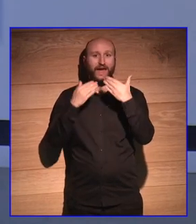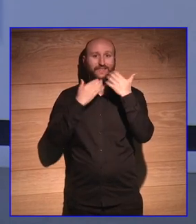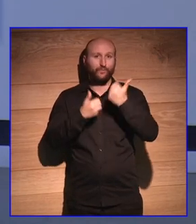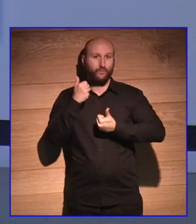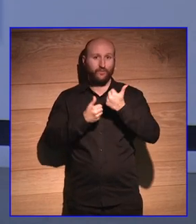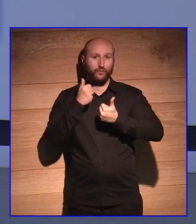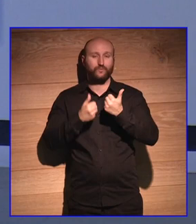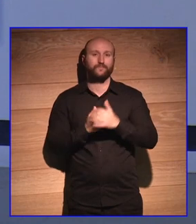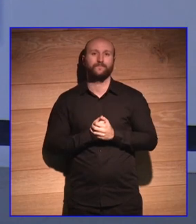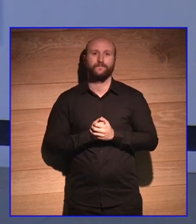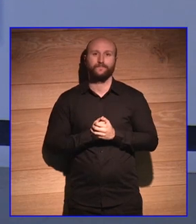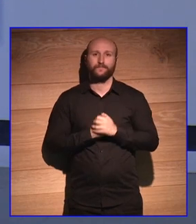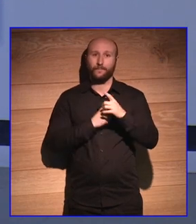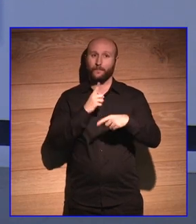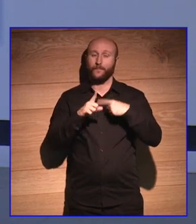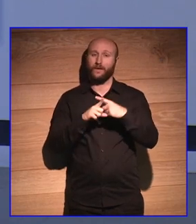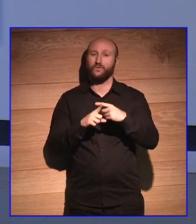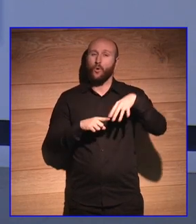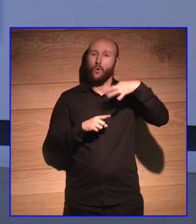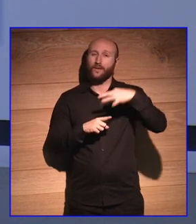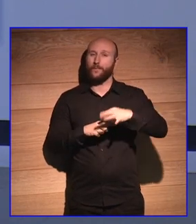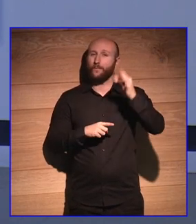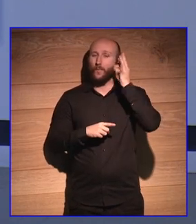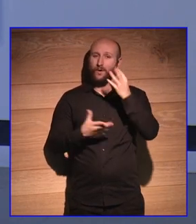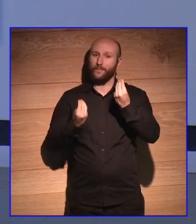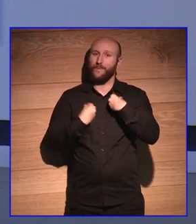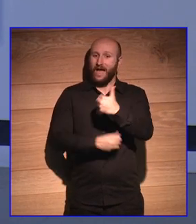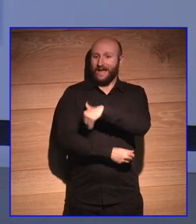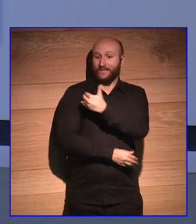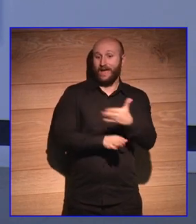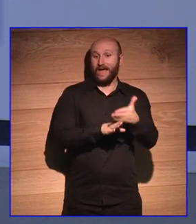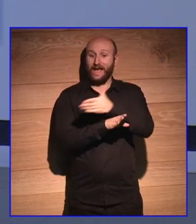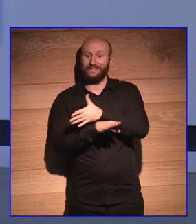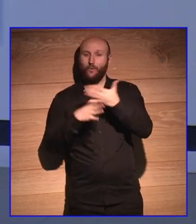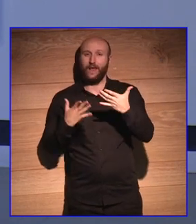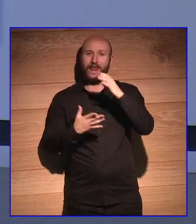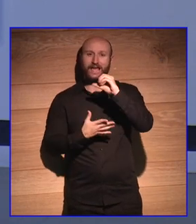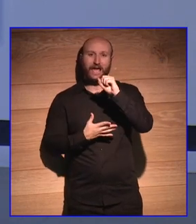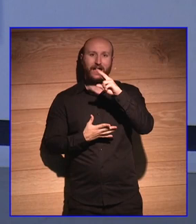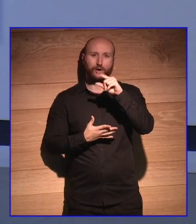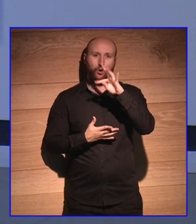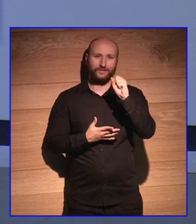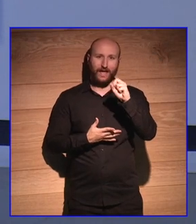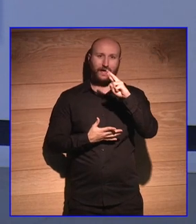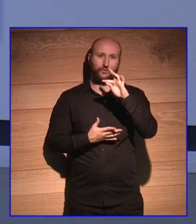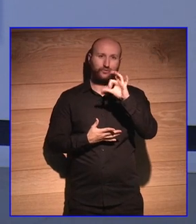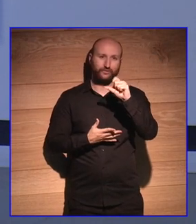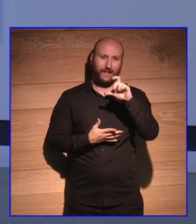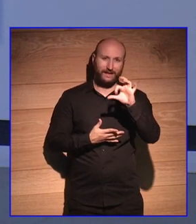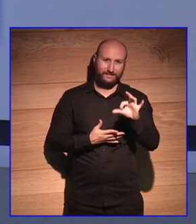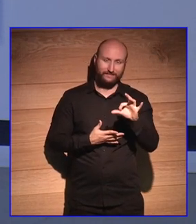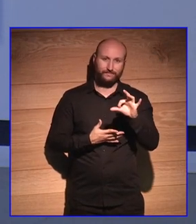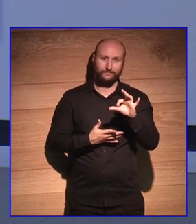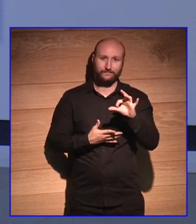de hecho la única mujer que había residido en esta academia con anterioridad era carlota rosales la cual llegó al jean y coló